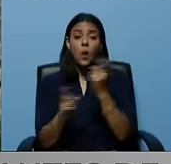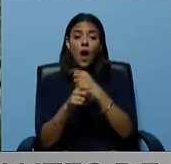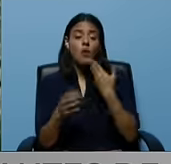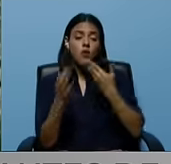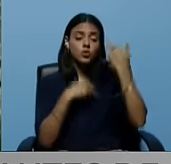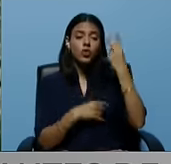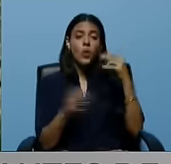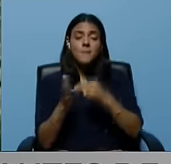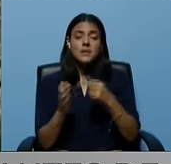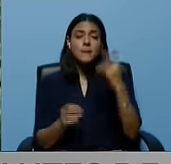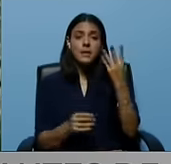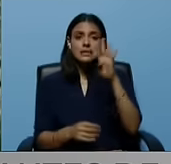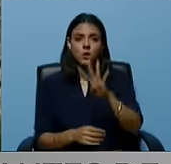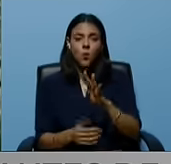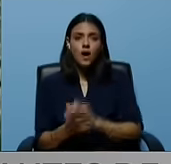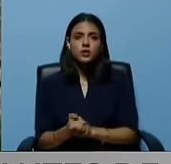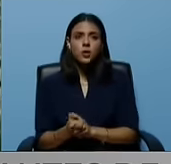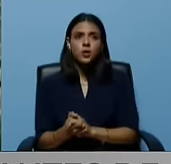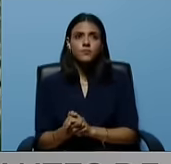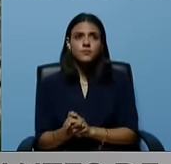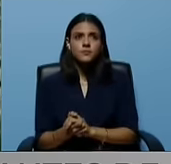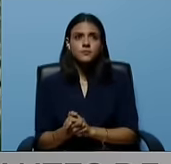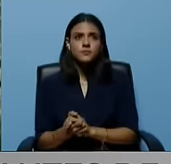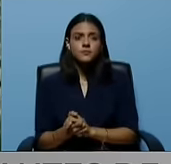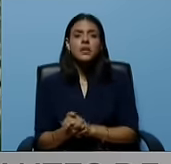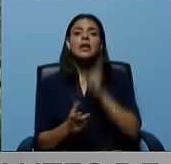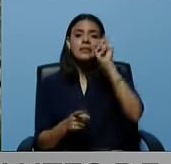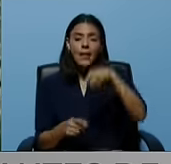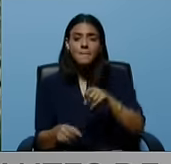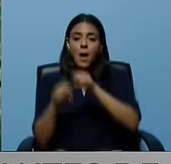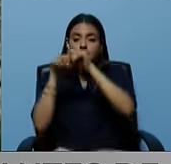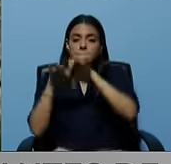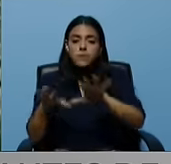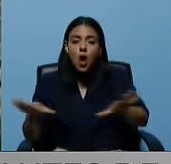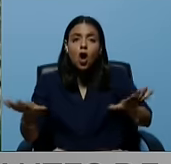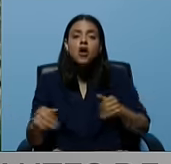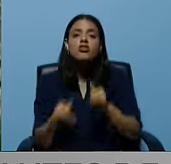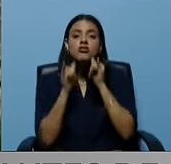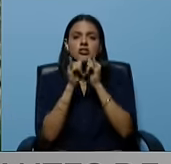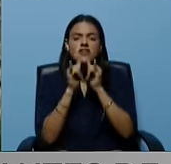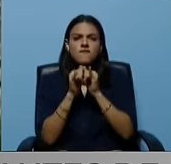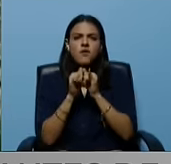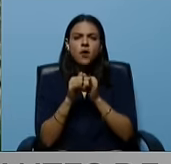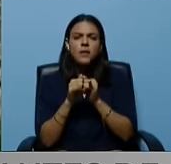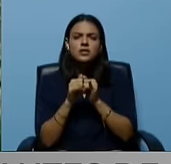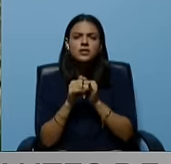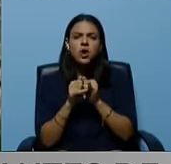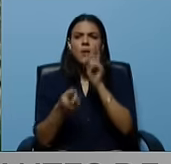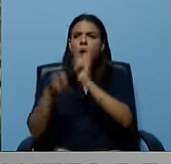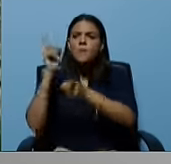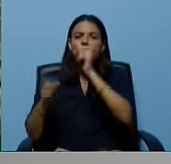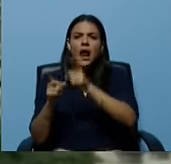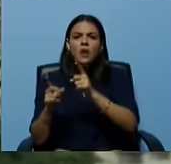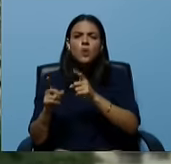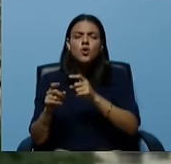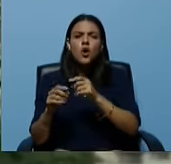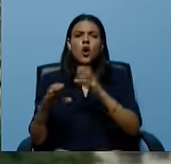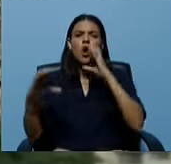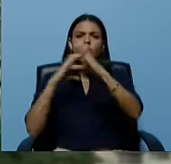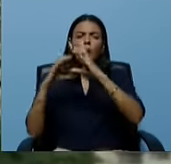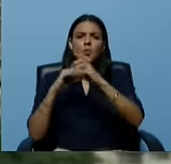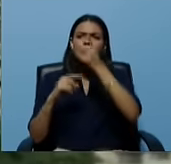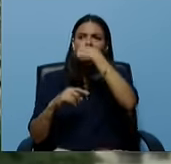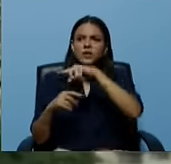2024. Se ha divulgado esa información por algunos medios de